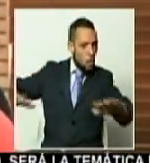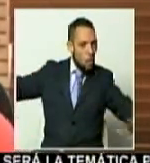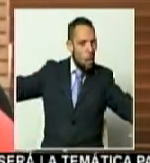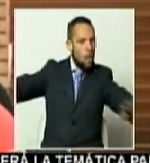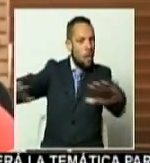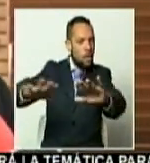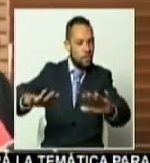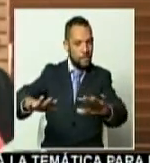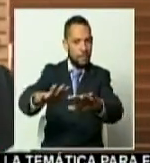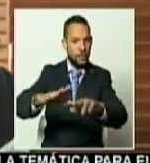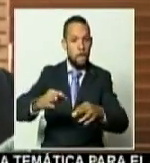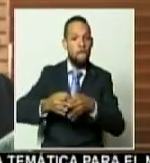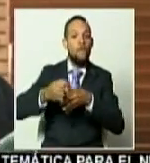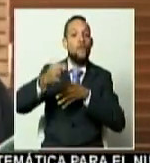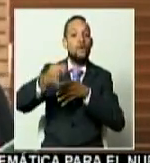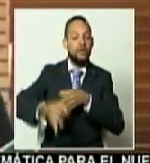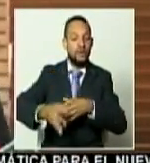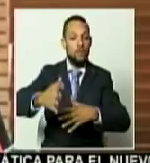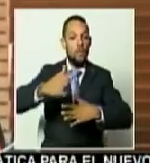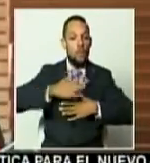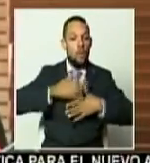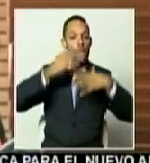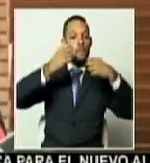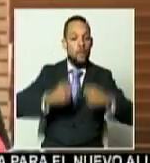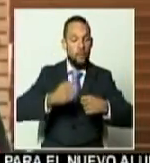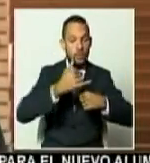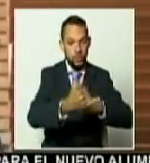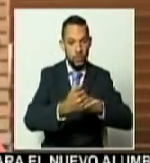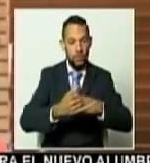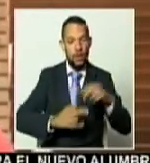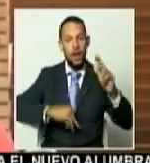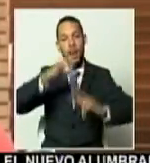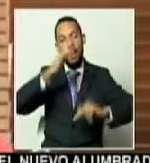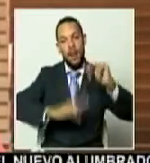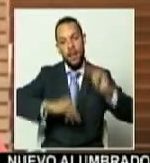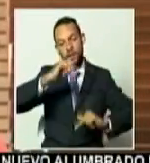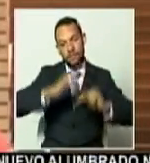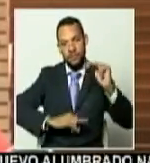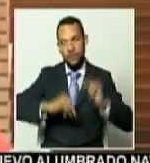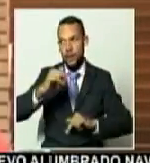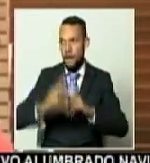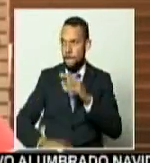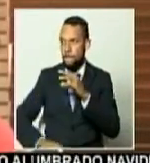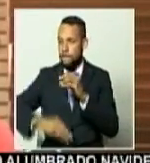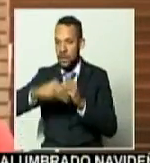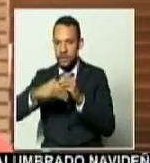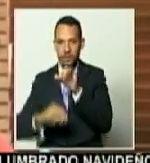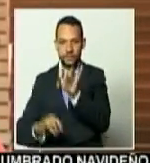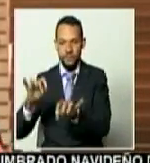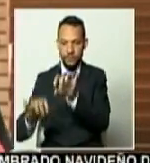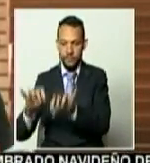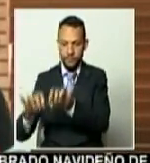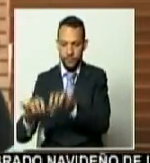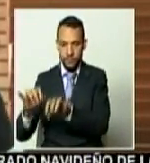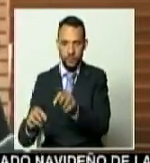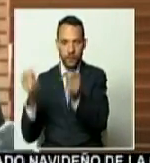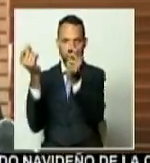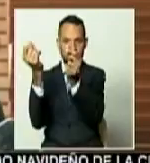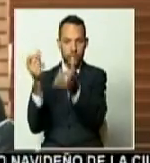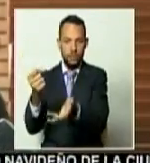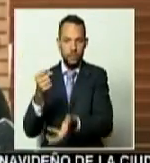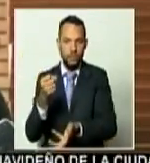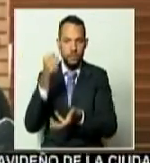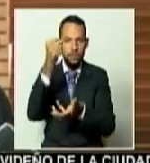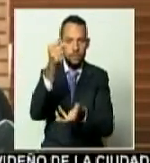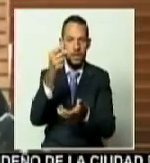Eso es lo que entrega la ciudad al campus universitario, al proyecto. La Secretaría de Desarrollo Económico entrega 3.500